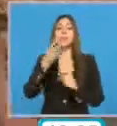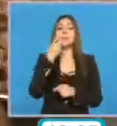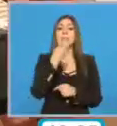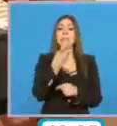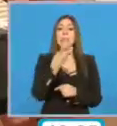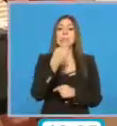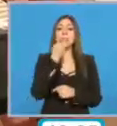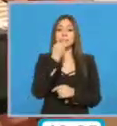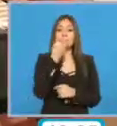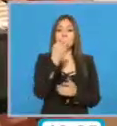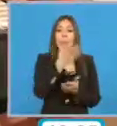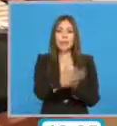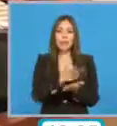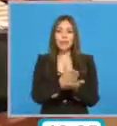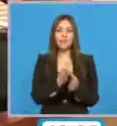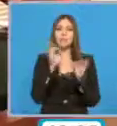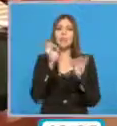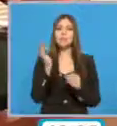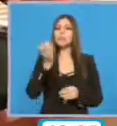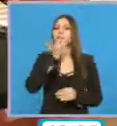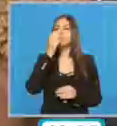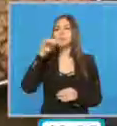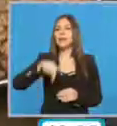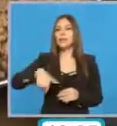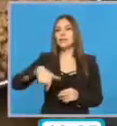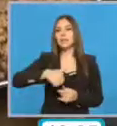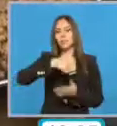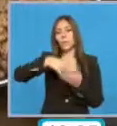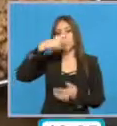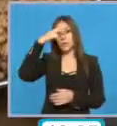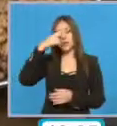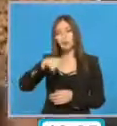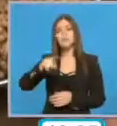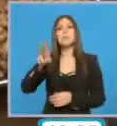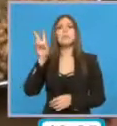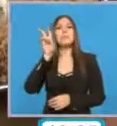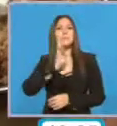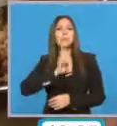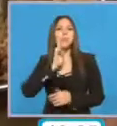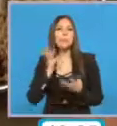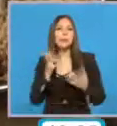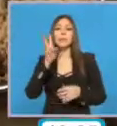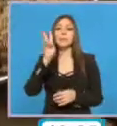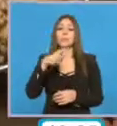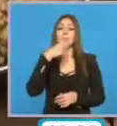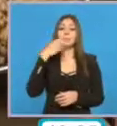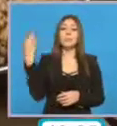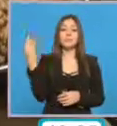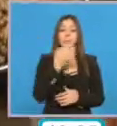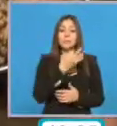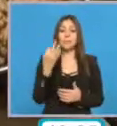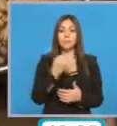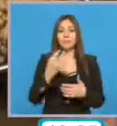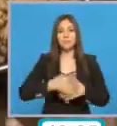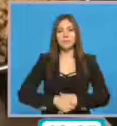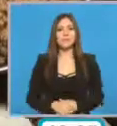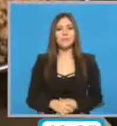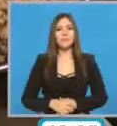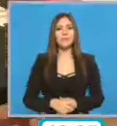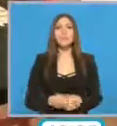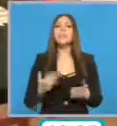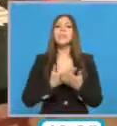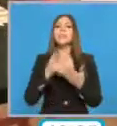estos tacos son muy tradicionales de aquí del distrito. Inténtenlos, saben muy, muy ricos y... ¡Ay, Muy